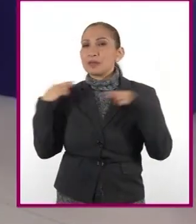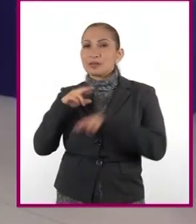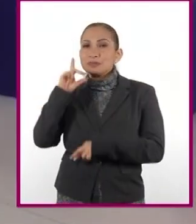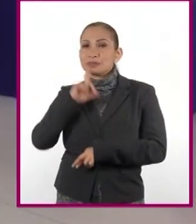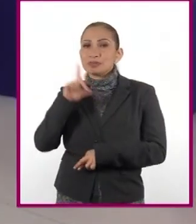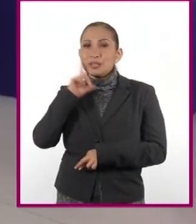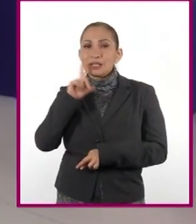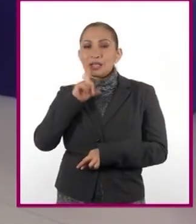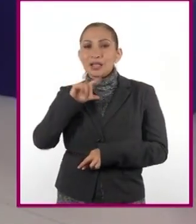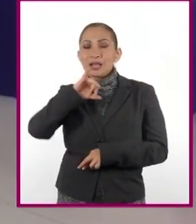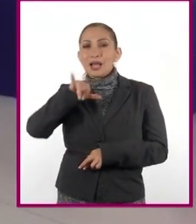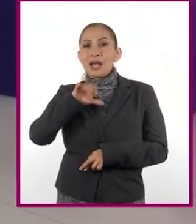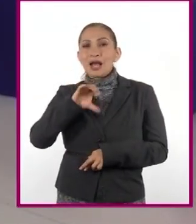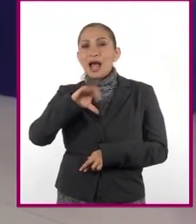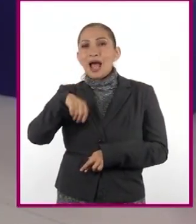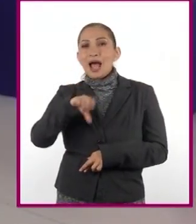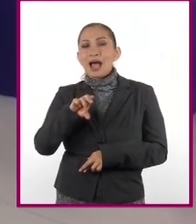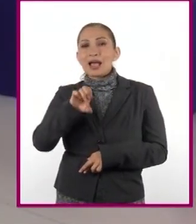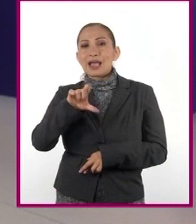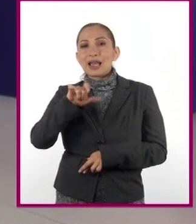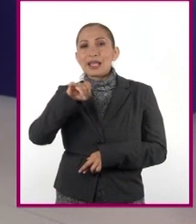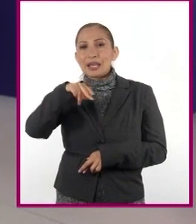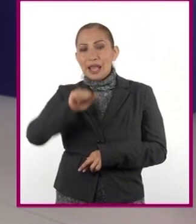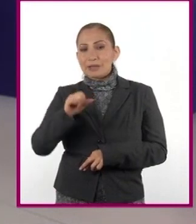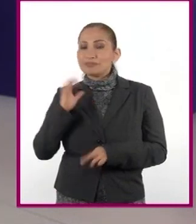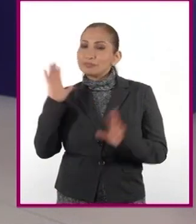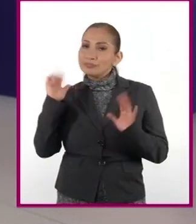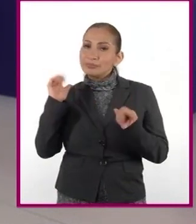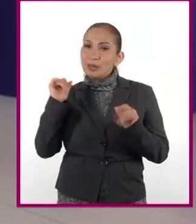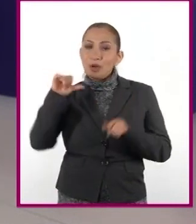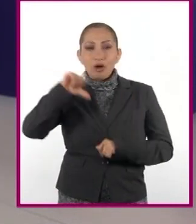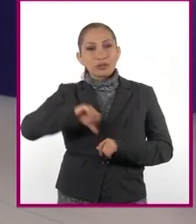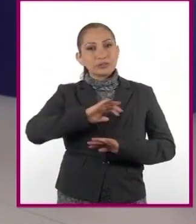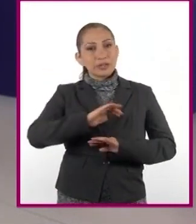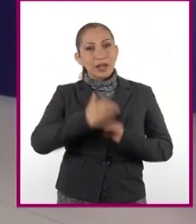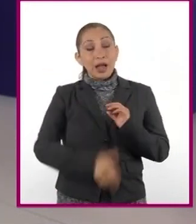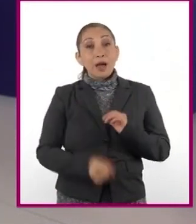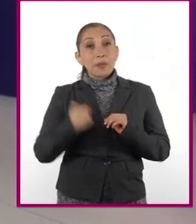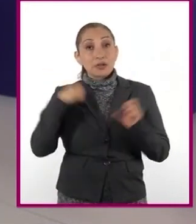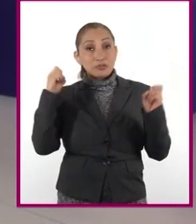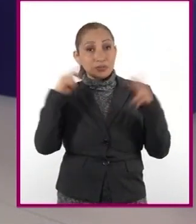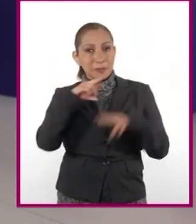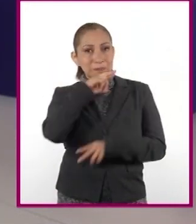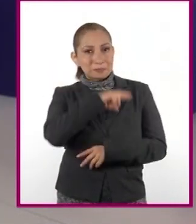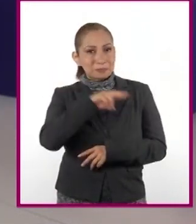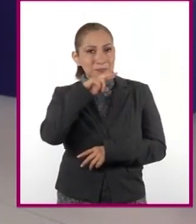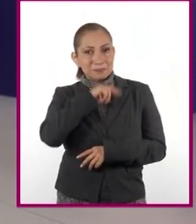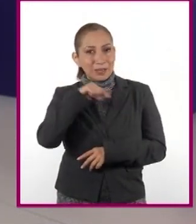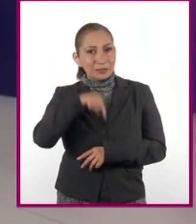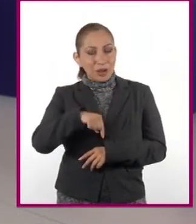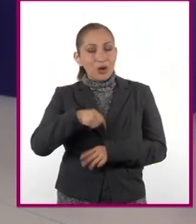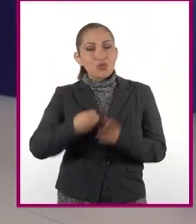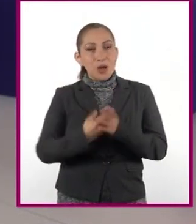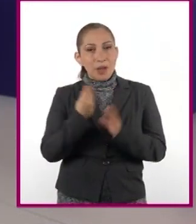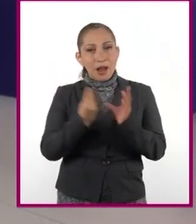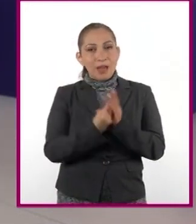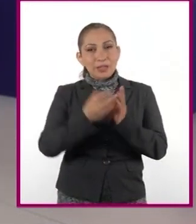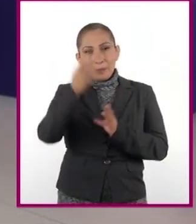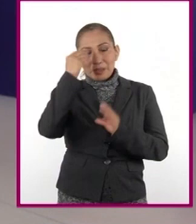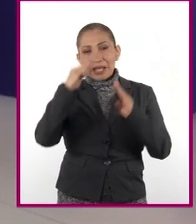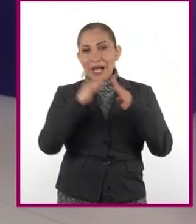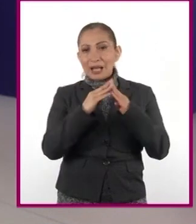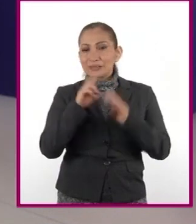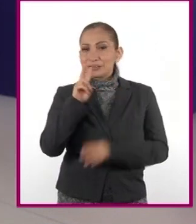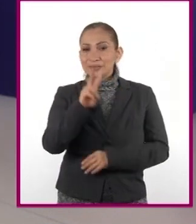la profesora Jacqueline Carrón Molina. Nos despedimos por el día de hoy, pero nos veremos pronto en una nueva sesión de Aprende